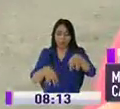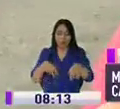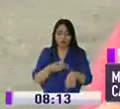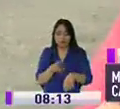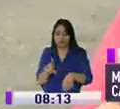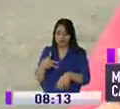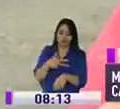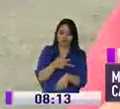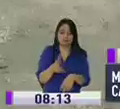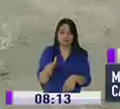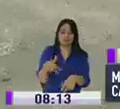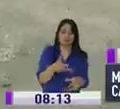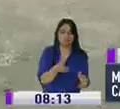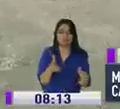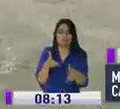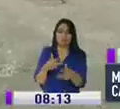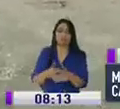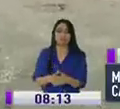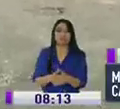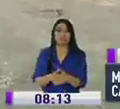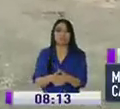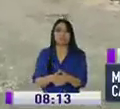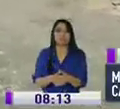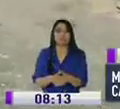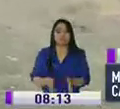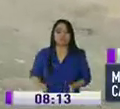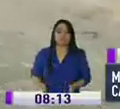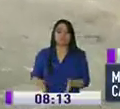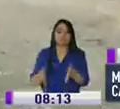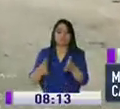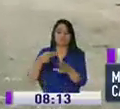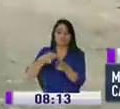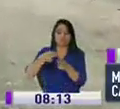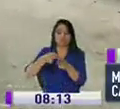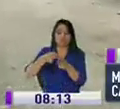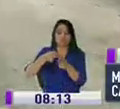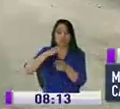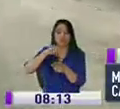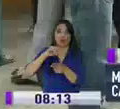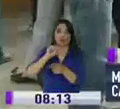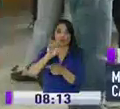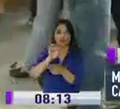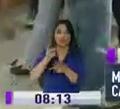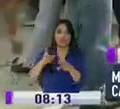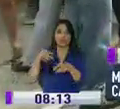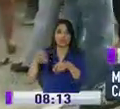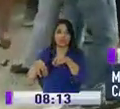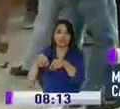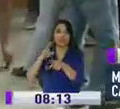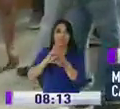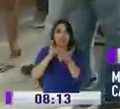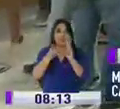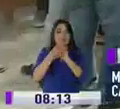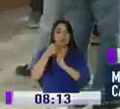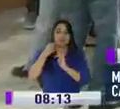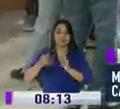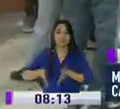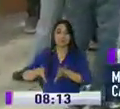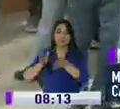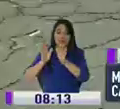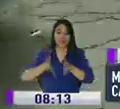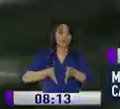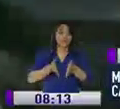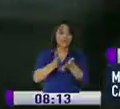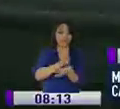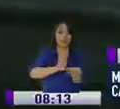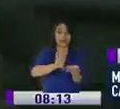nuestras calles. De igual forma, la calle San José del Condado está en mal estado. Los vecinos mencionaron que las vías de este barrio no